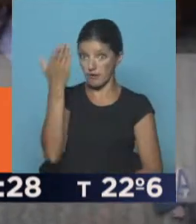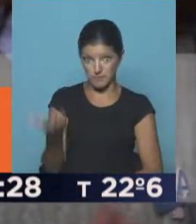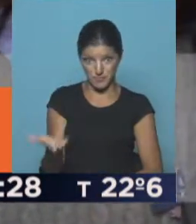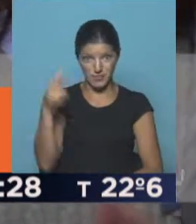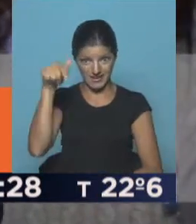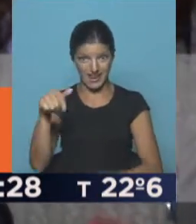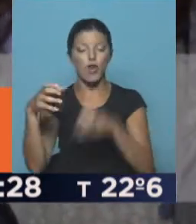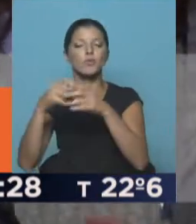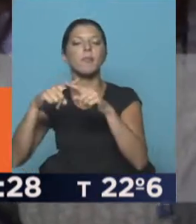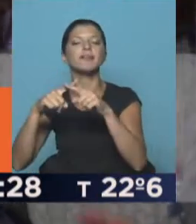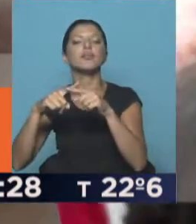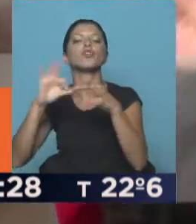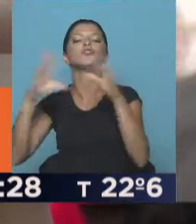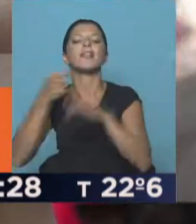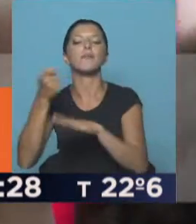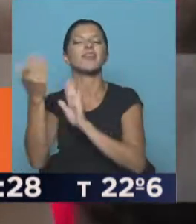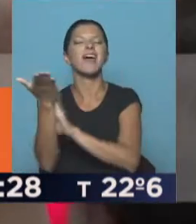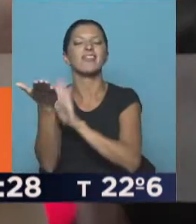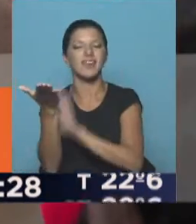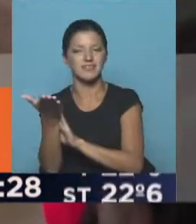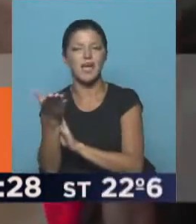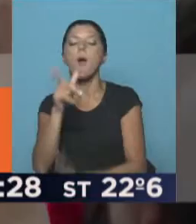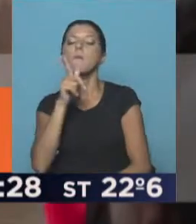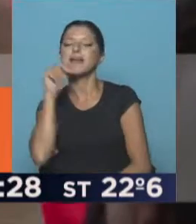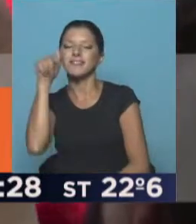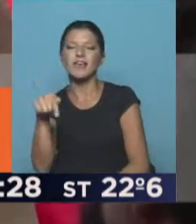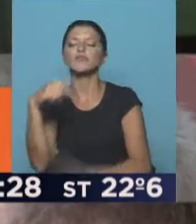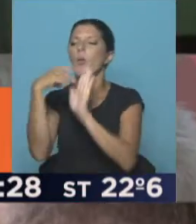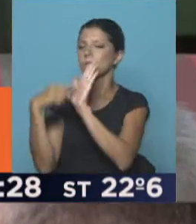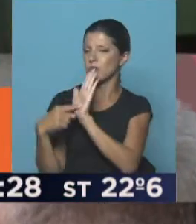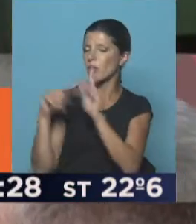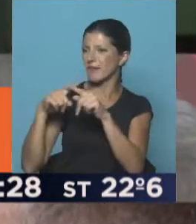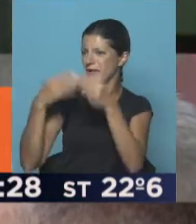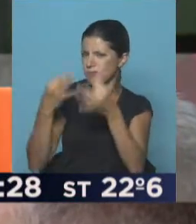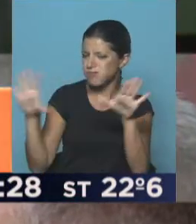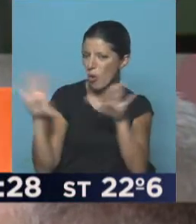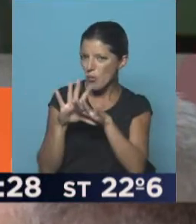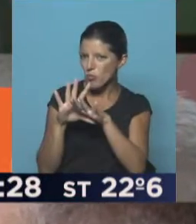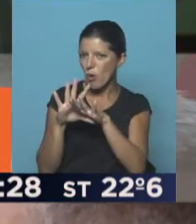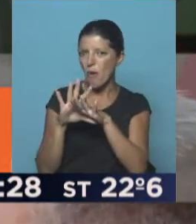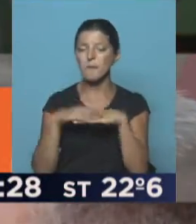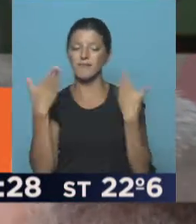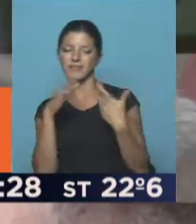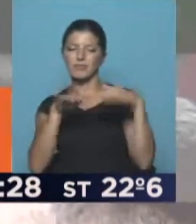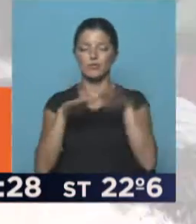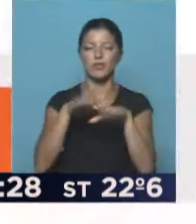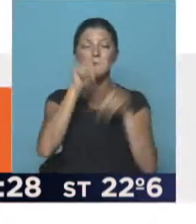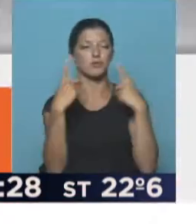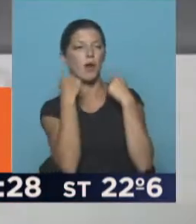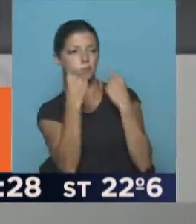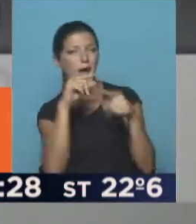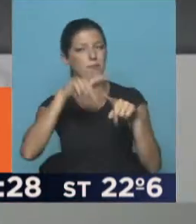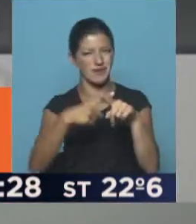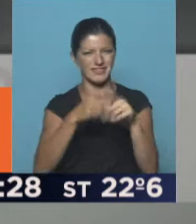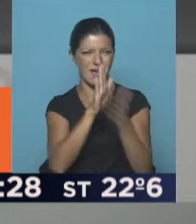Partido Socialdemócrata Alemán, parece encarar los rasgos políticos apropiados para beneficiarse de esta situación. Du